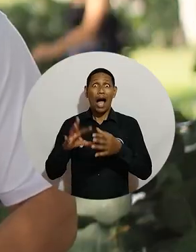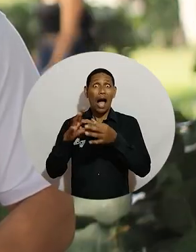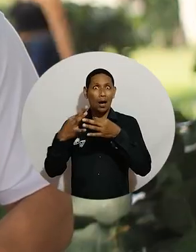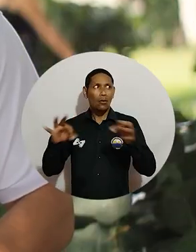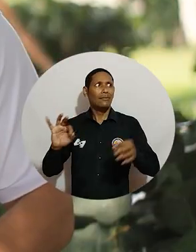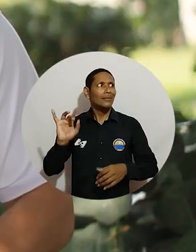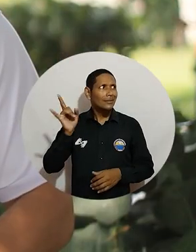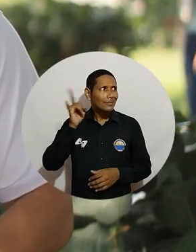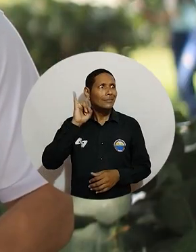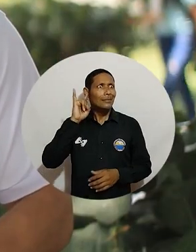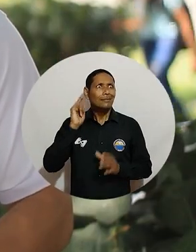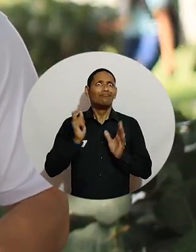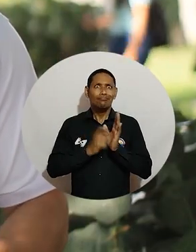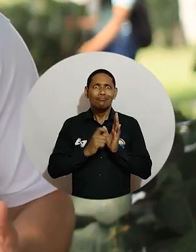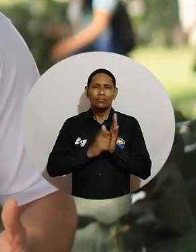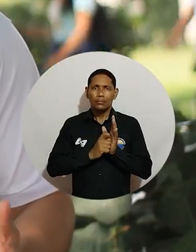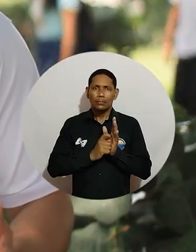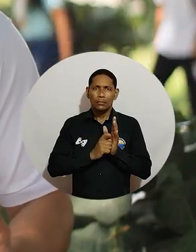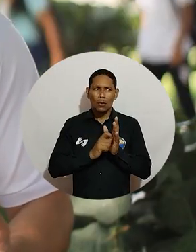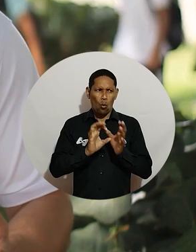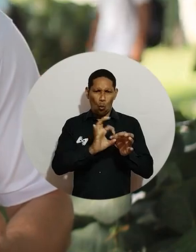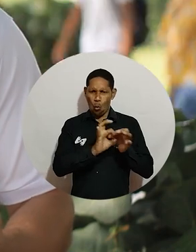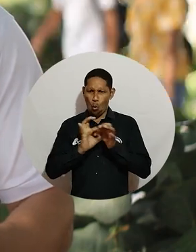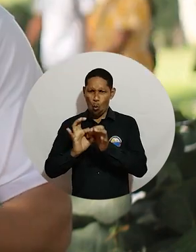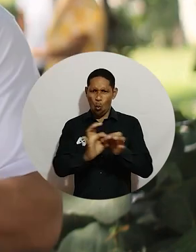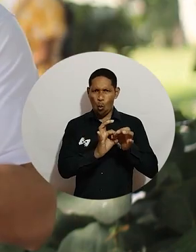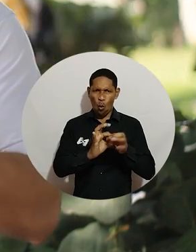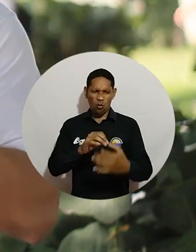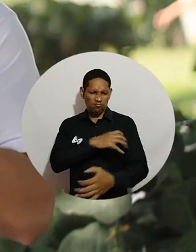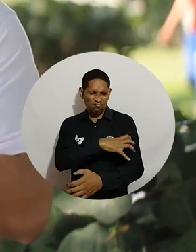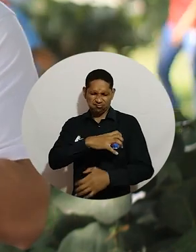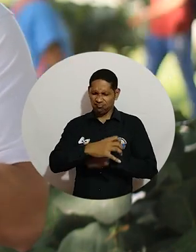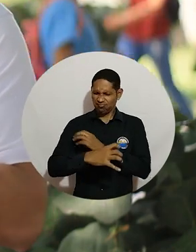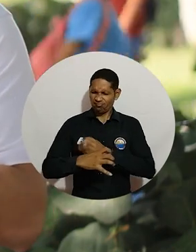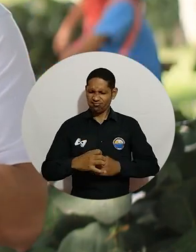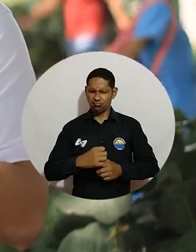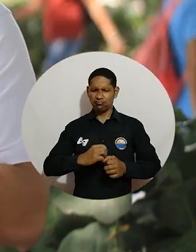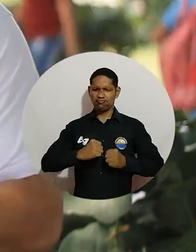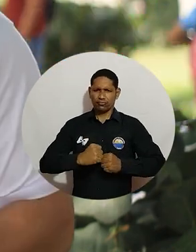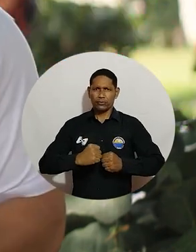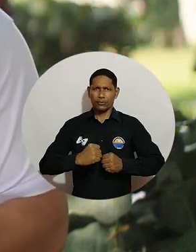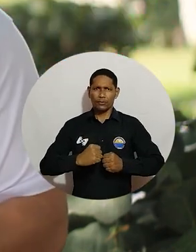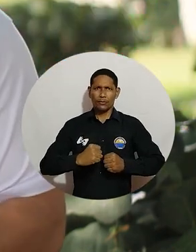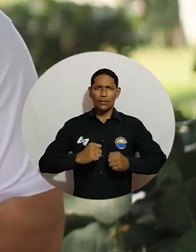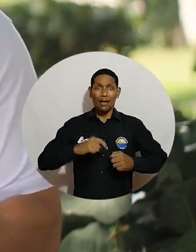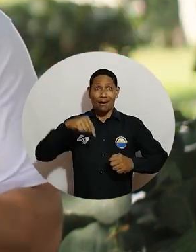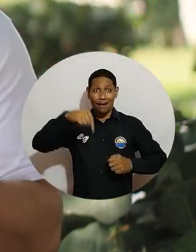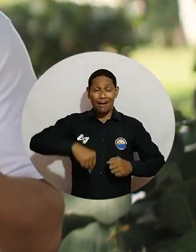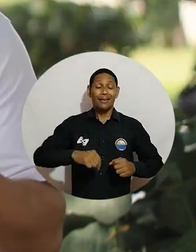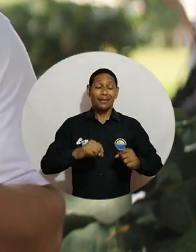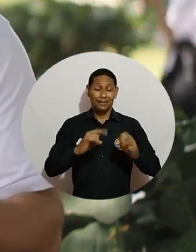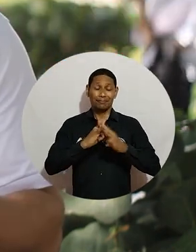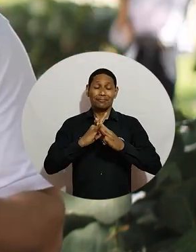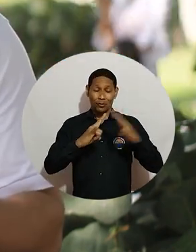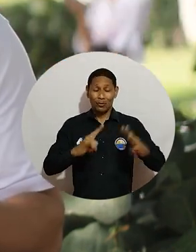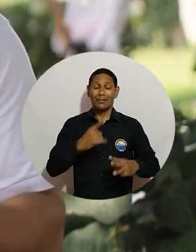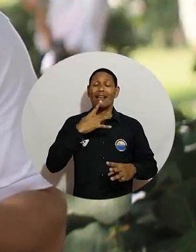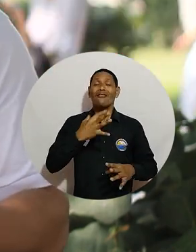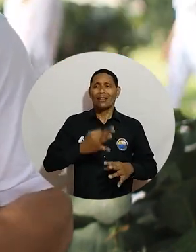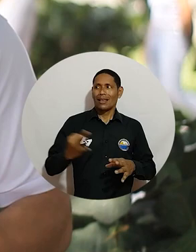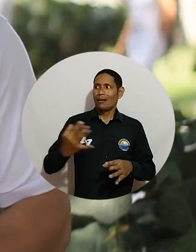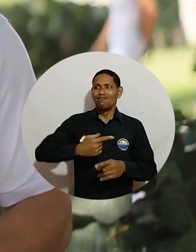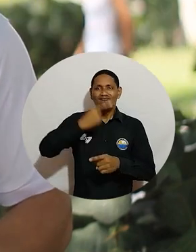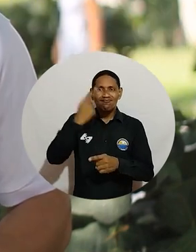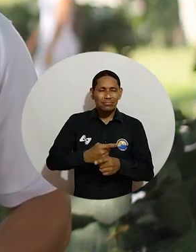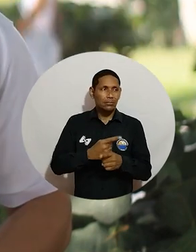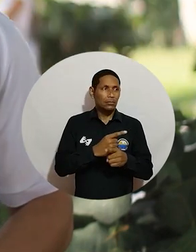Hay una frase muy poderosa que siempre hemos escuchado: la unión hace la fuerza, y aquí en nuestro campus sí que se hace realidad